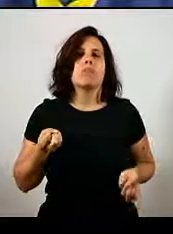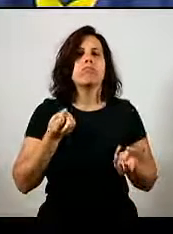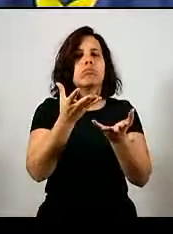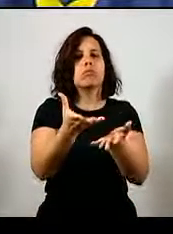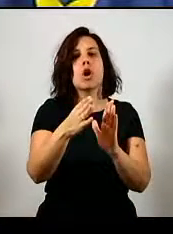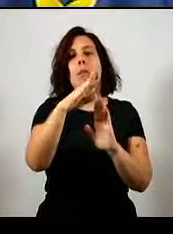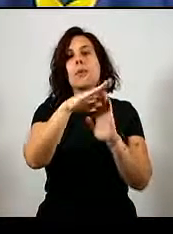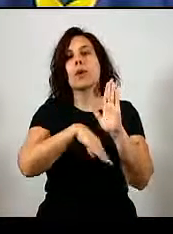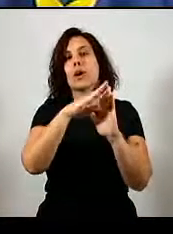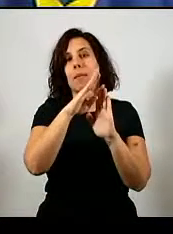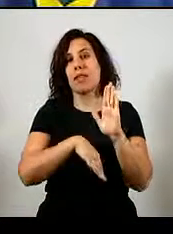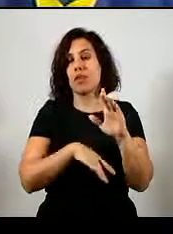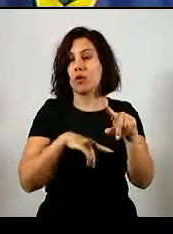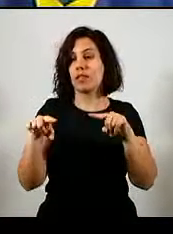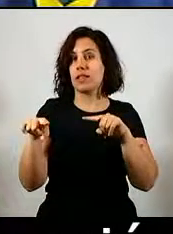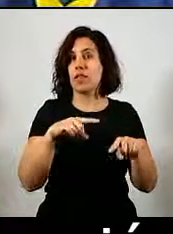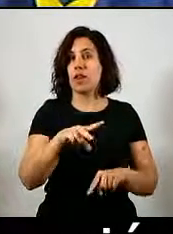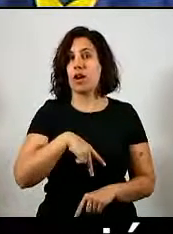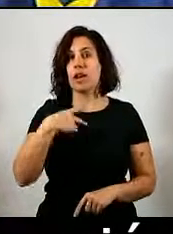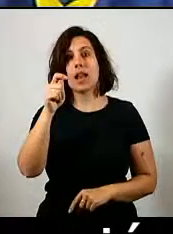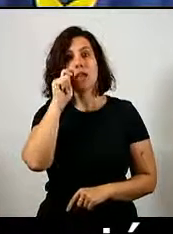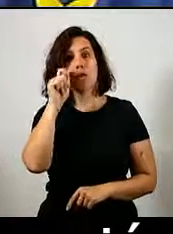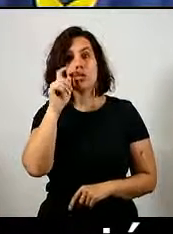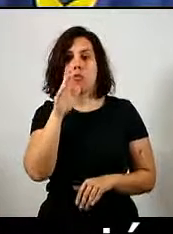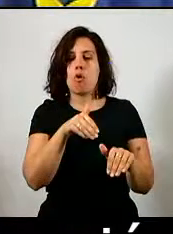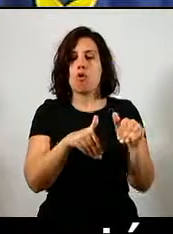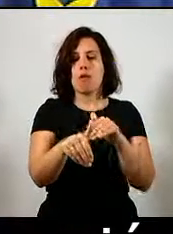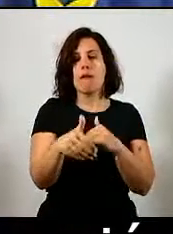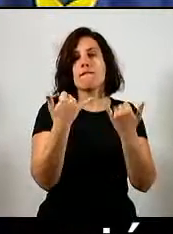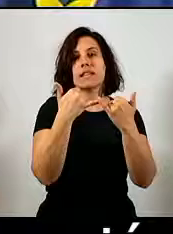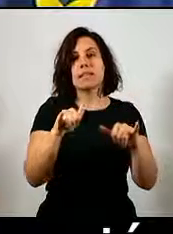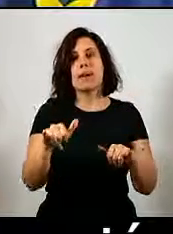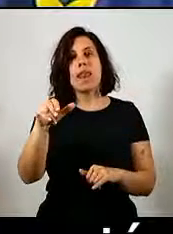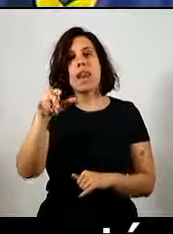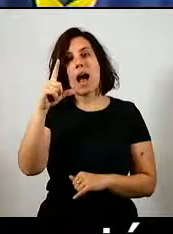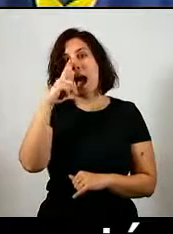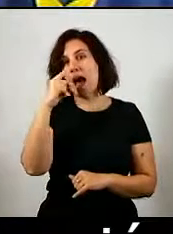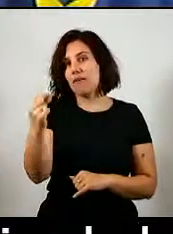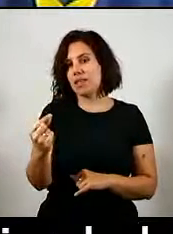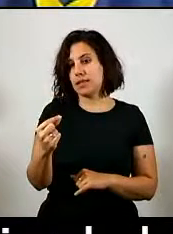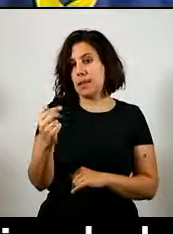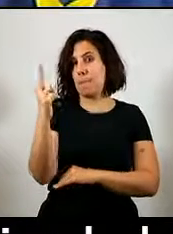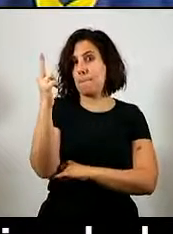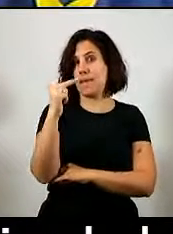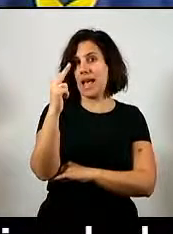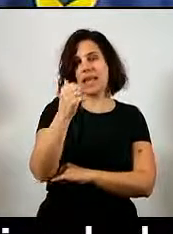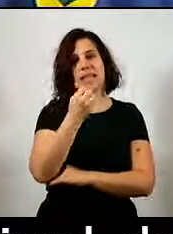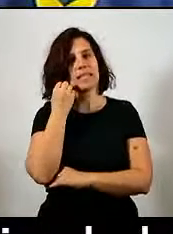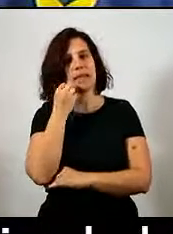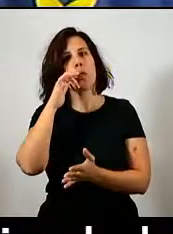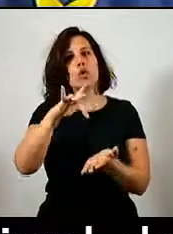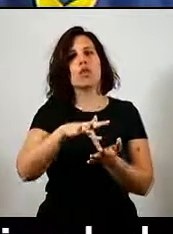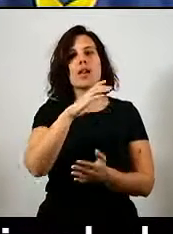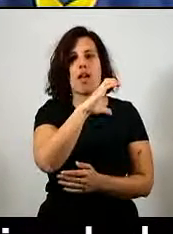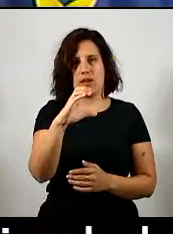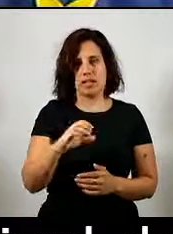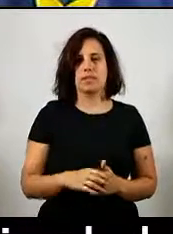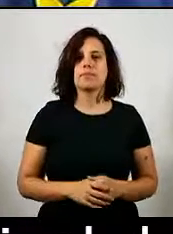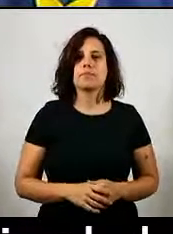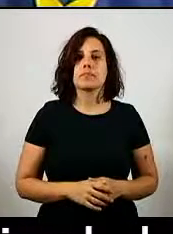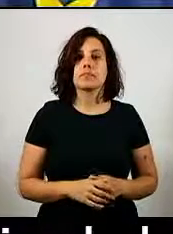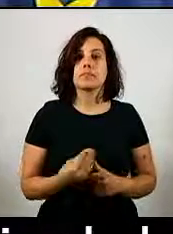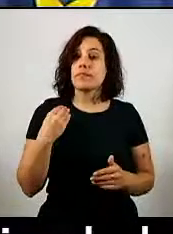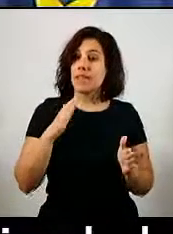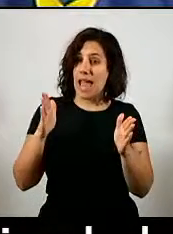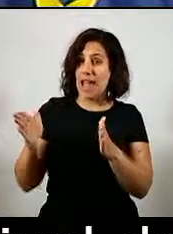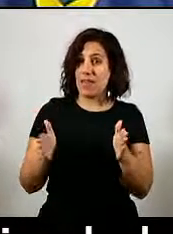programación prevista por la Dirección General de Turismo para el Festival de Aves, que se celebrará este viernes y sábado en Cáceres. En esta edición,